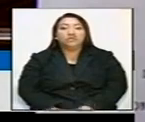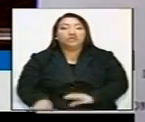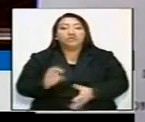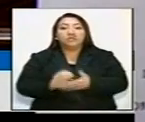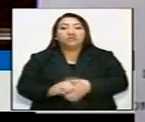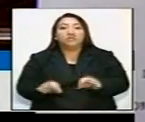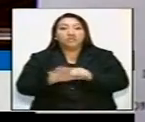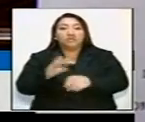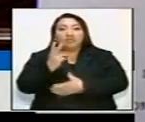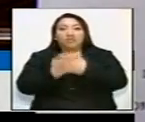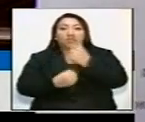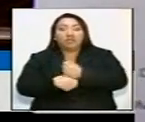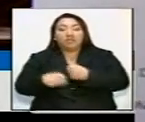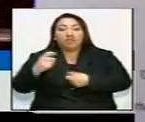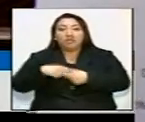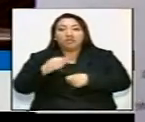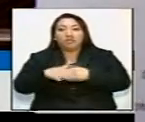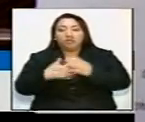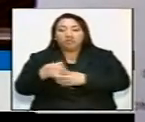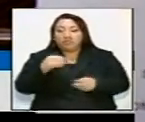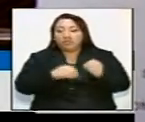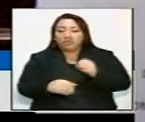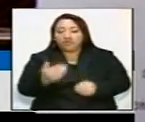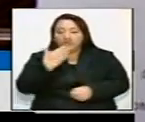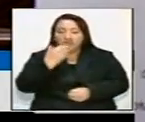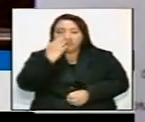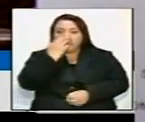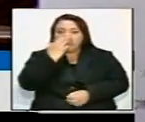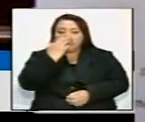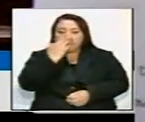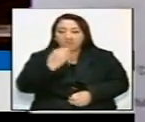actores que participan en su implementación. Muchas gracias.